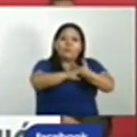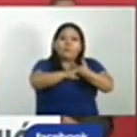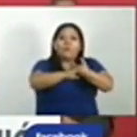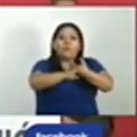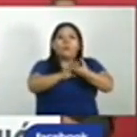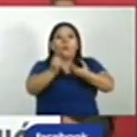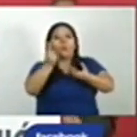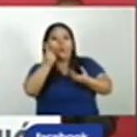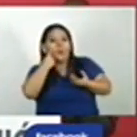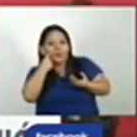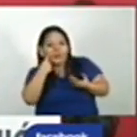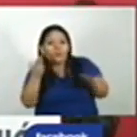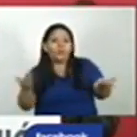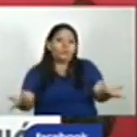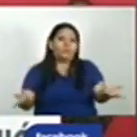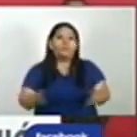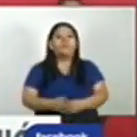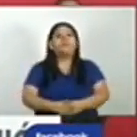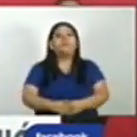cuidándolos,